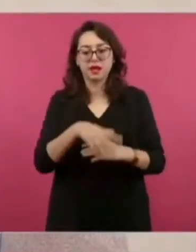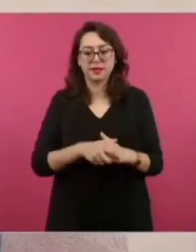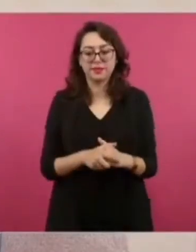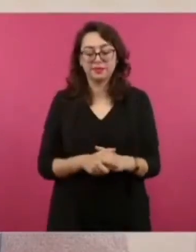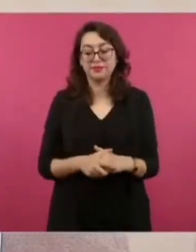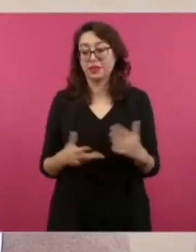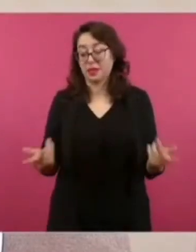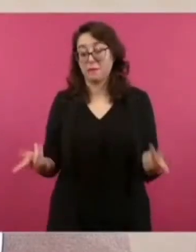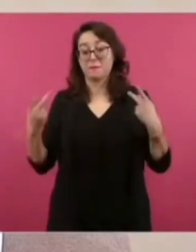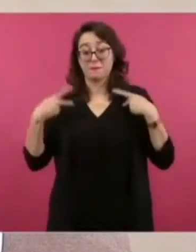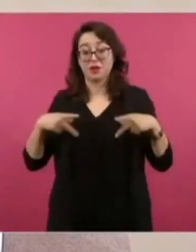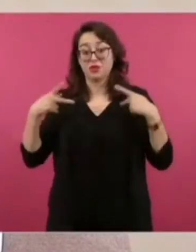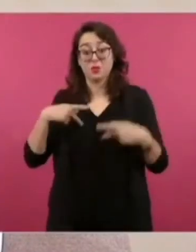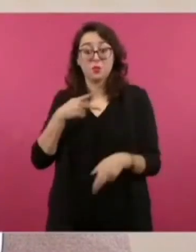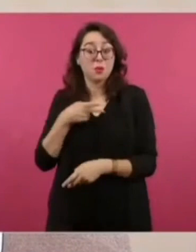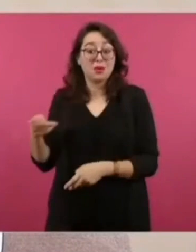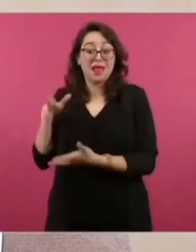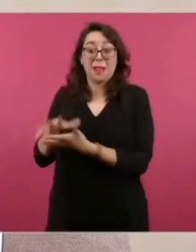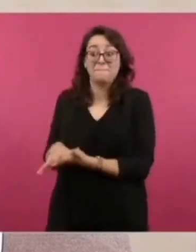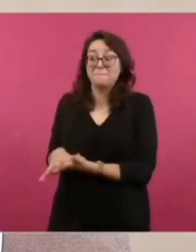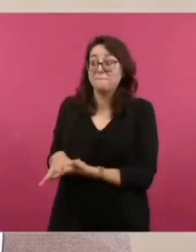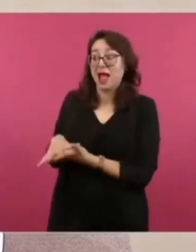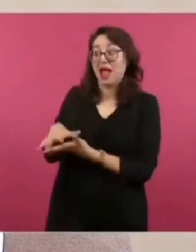si la mayoría del pueblo